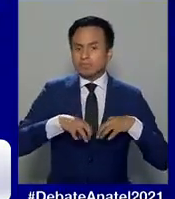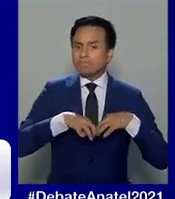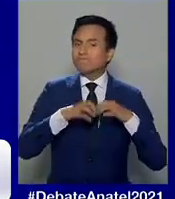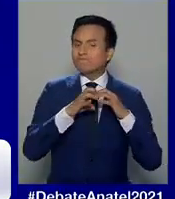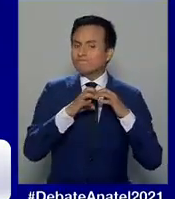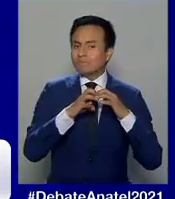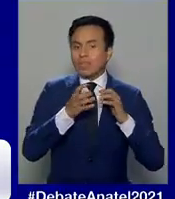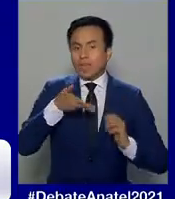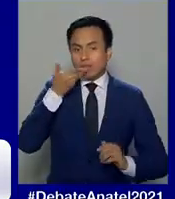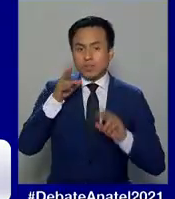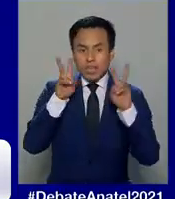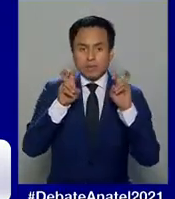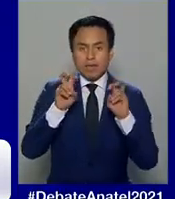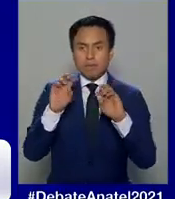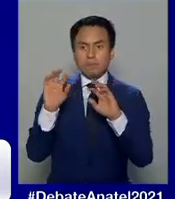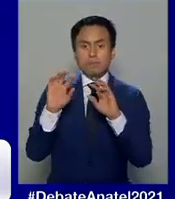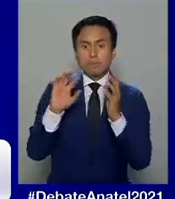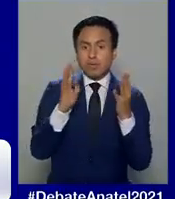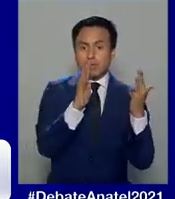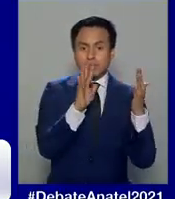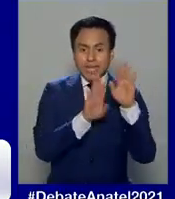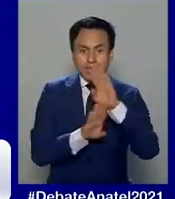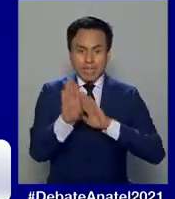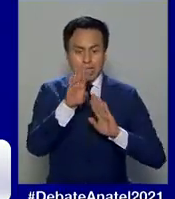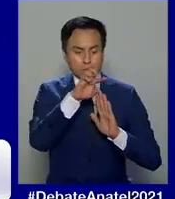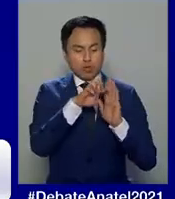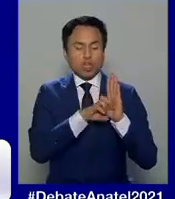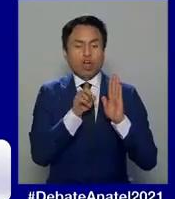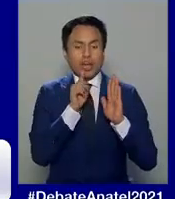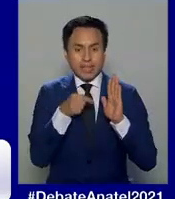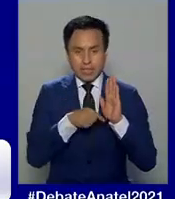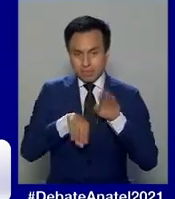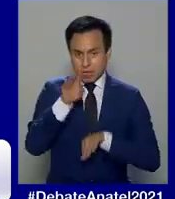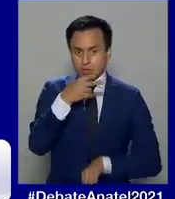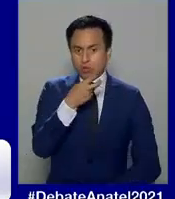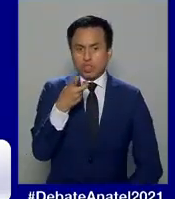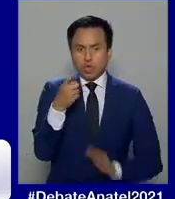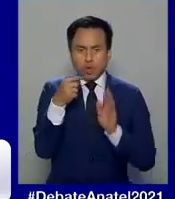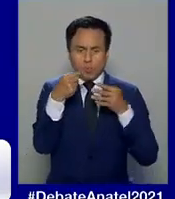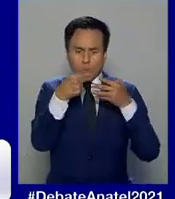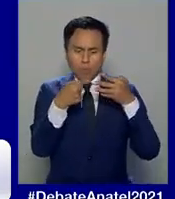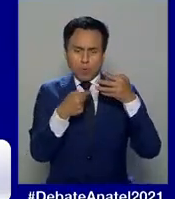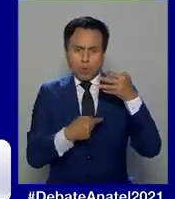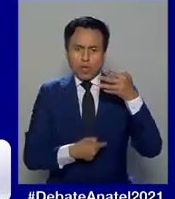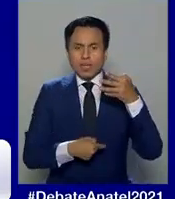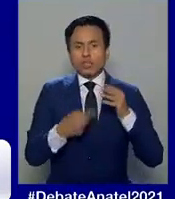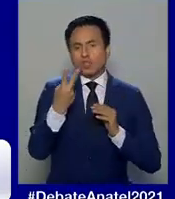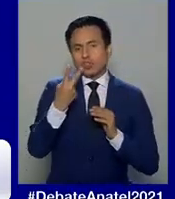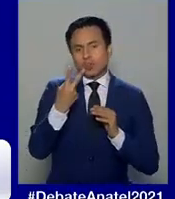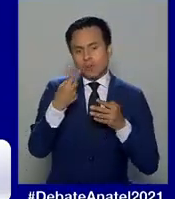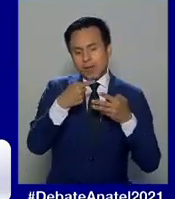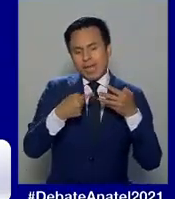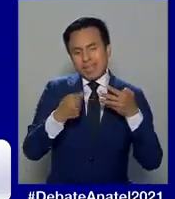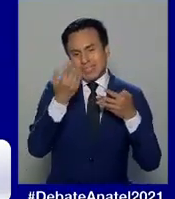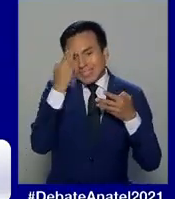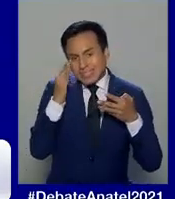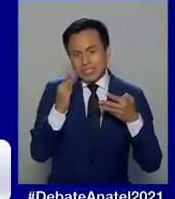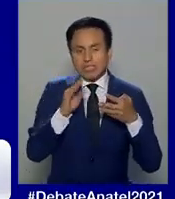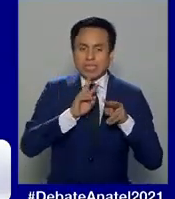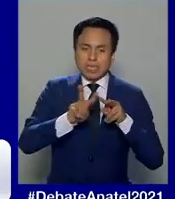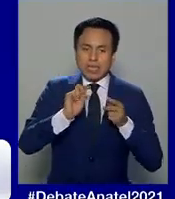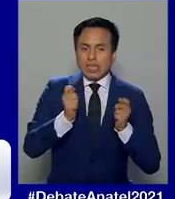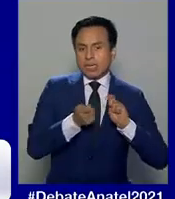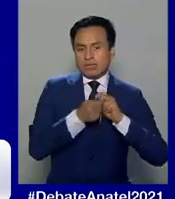del tema medioambiental, nuestro proyecto Medio Ambiente contaba con más de 200 puntos. Habían dos puntos mal logrados y que